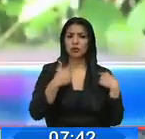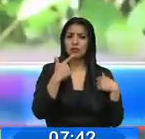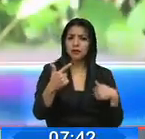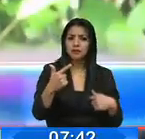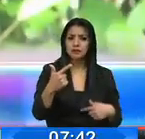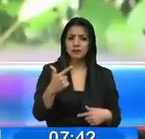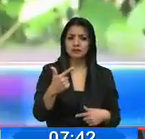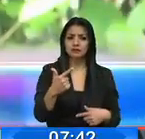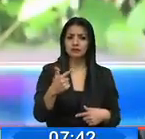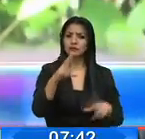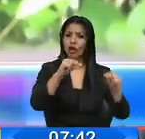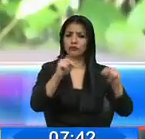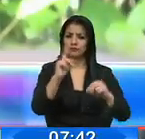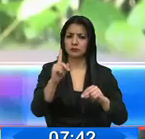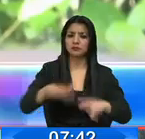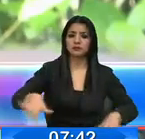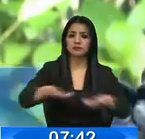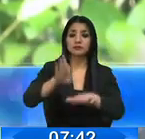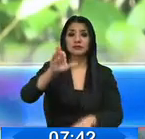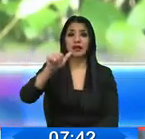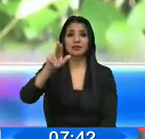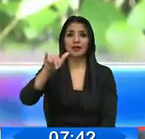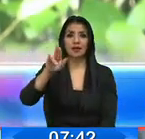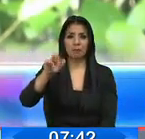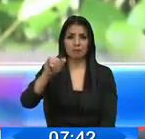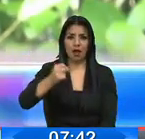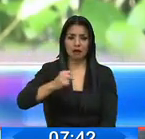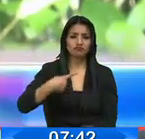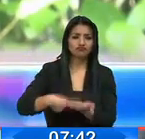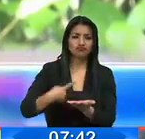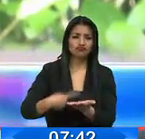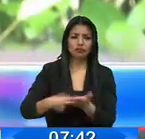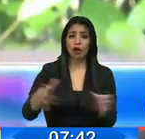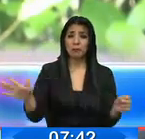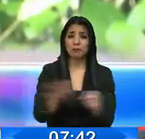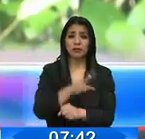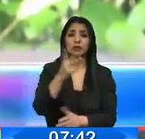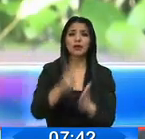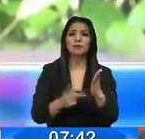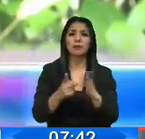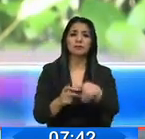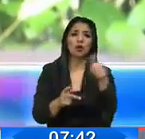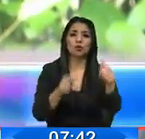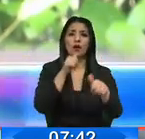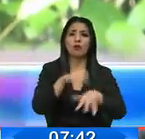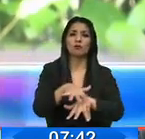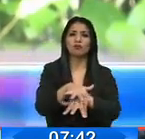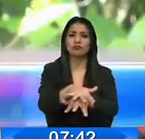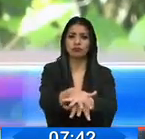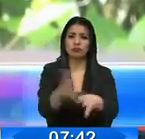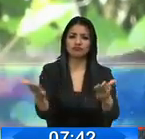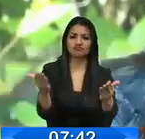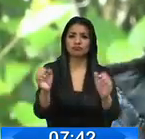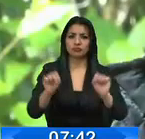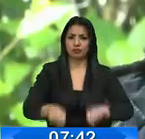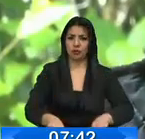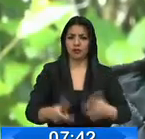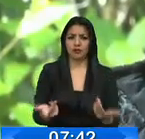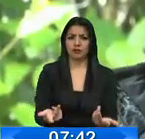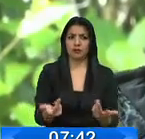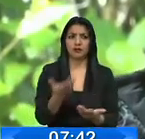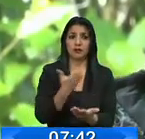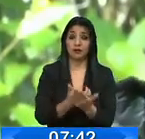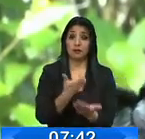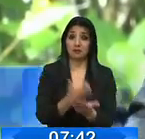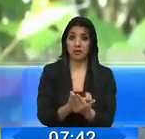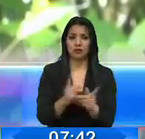es el Tandayapa y el análisis integral de lo que está pasando con las otras fuentes para poder contrastar, no solamente en términos